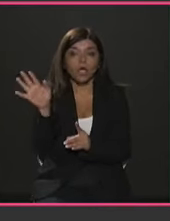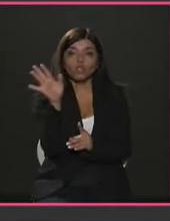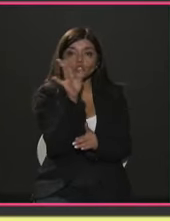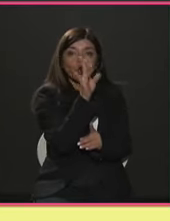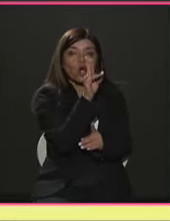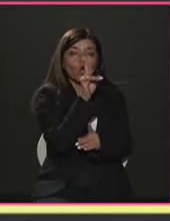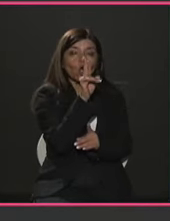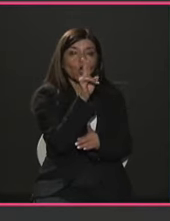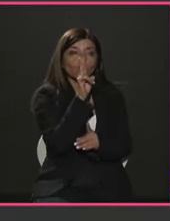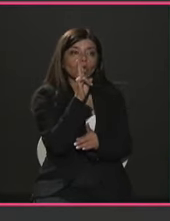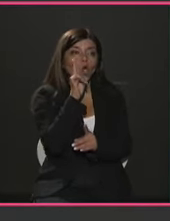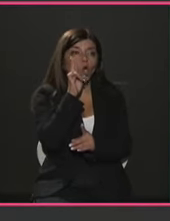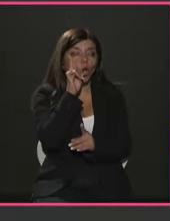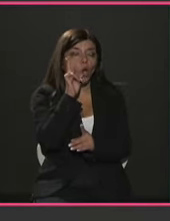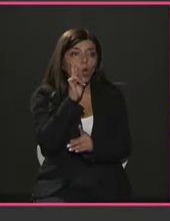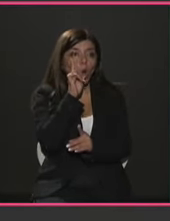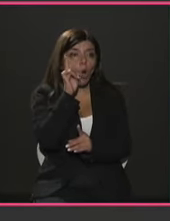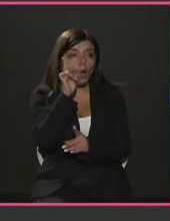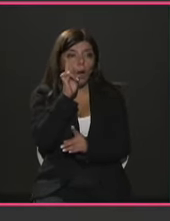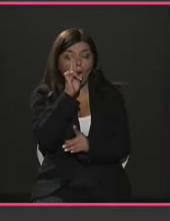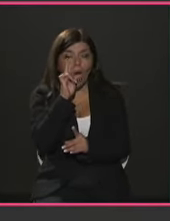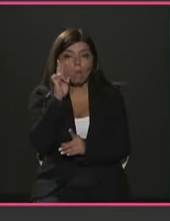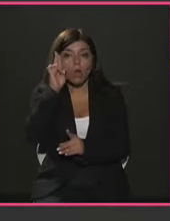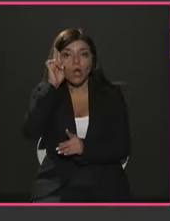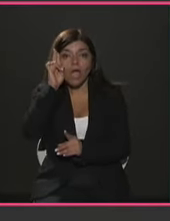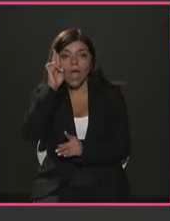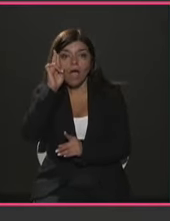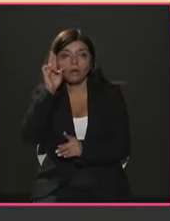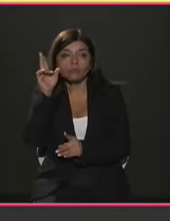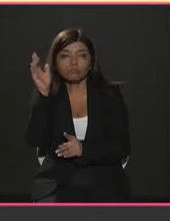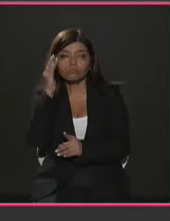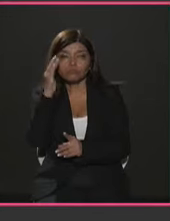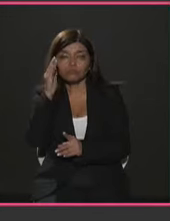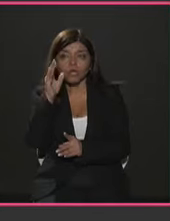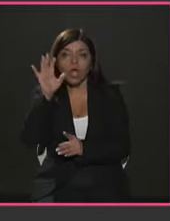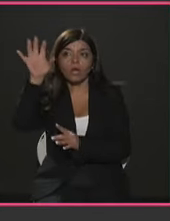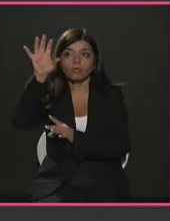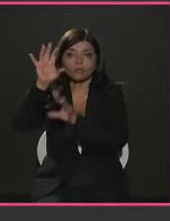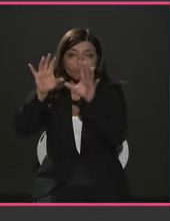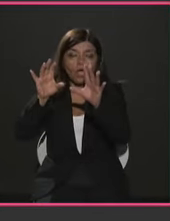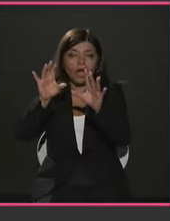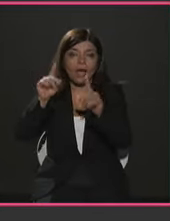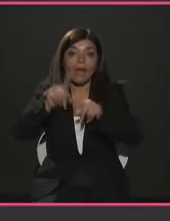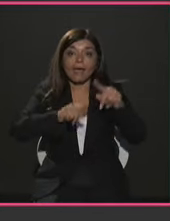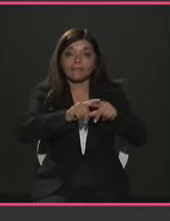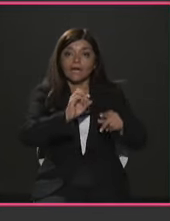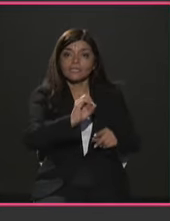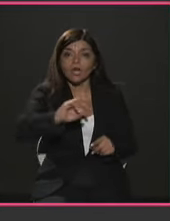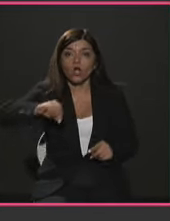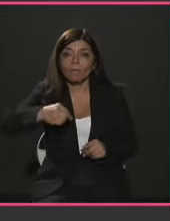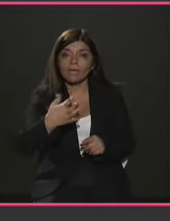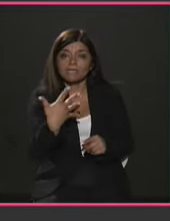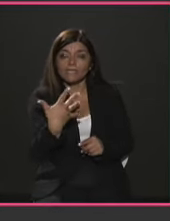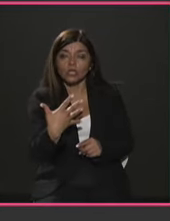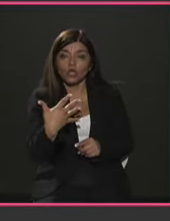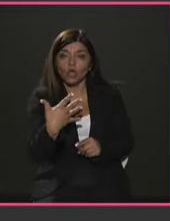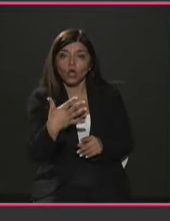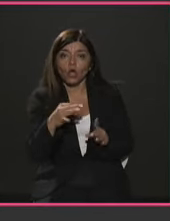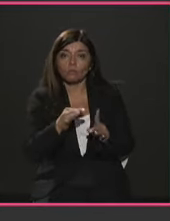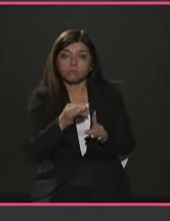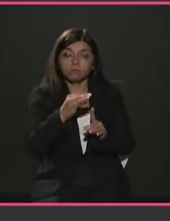morado más oscuro que ustedes ven ahí son los lugares del mundo en el que cuando la tierra estaba 0,5 gr más cálida que la era